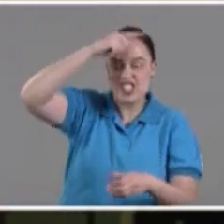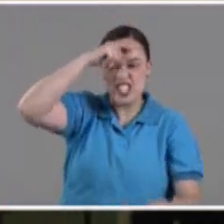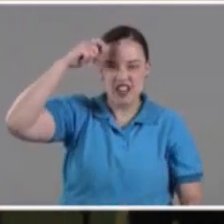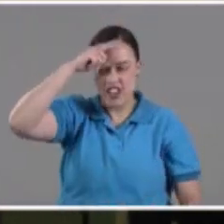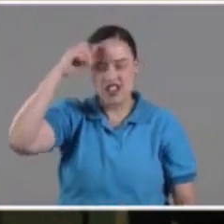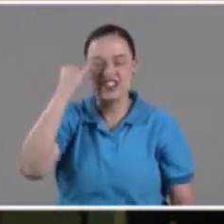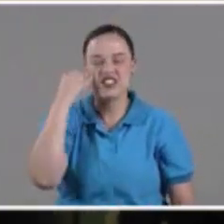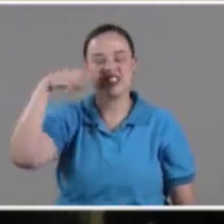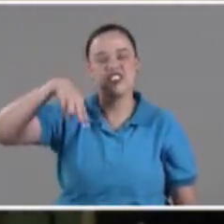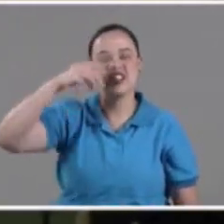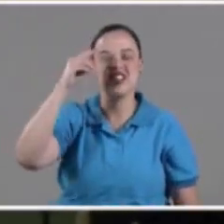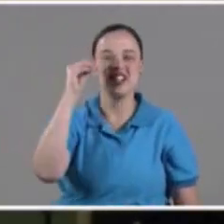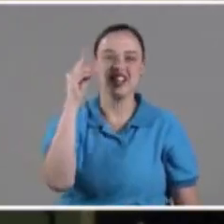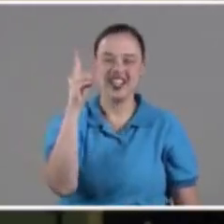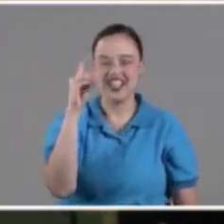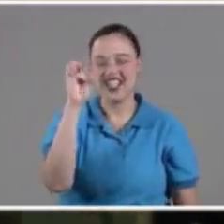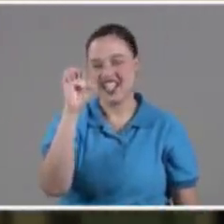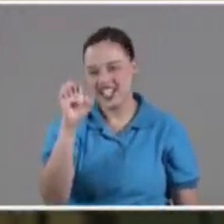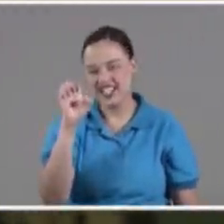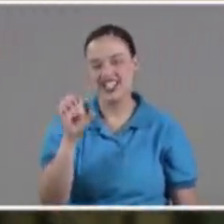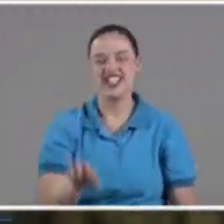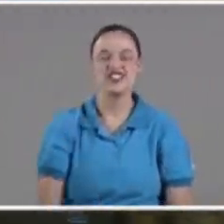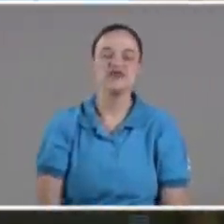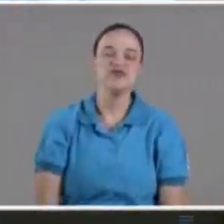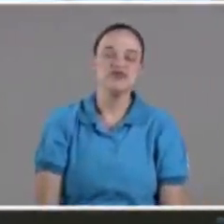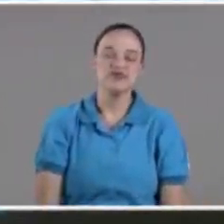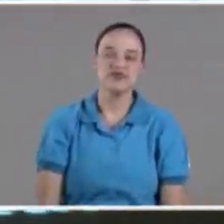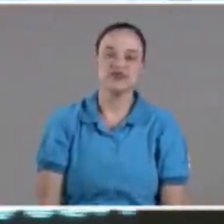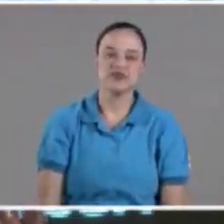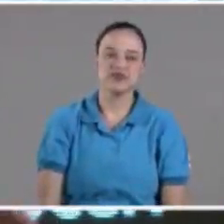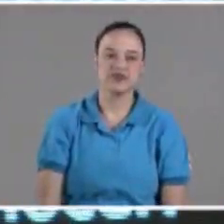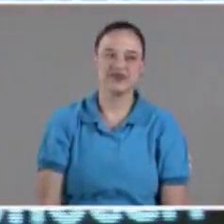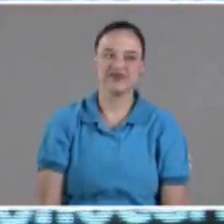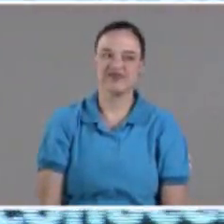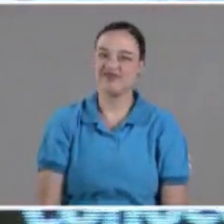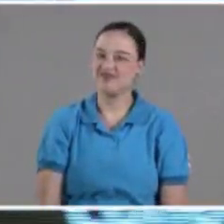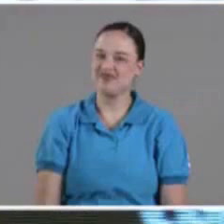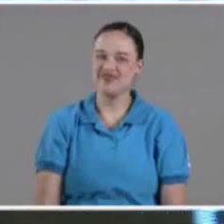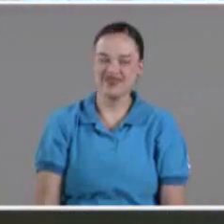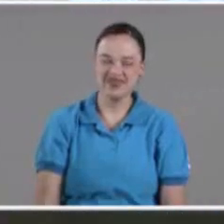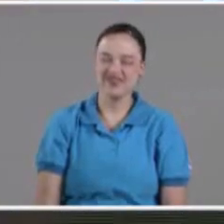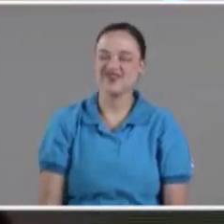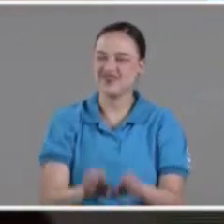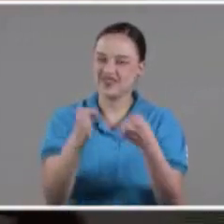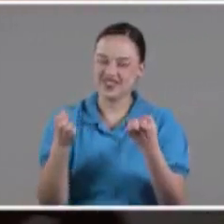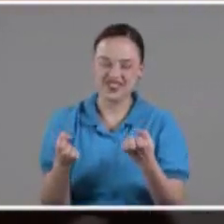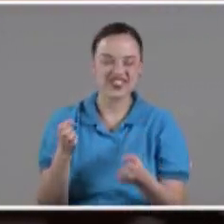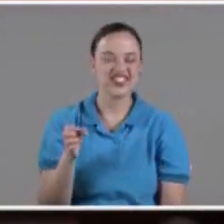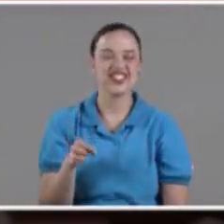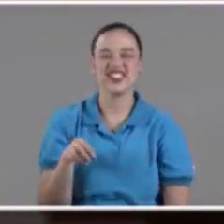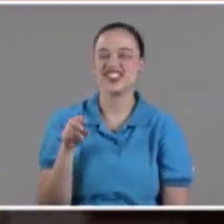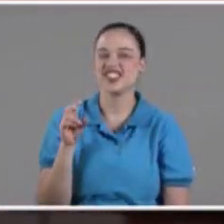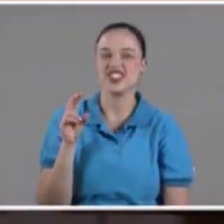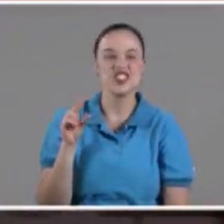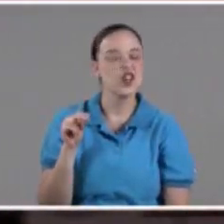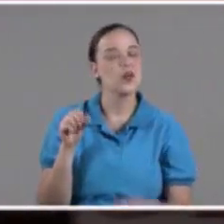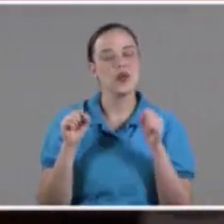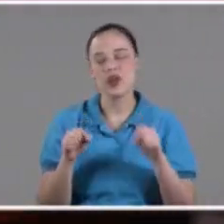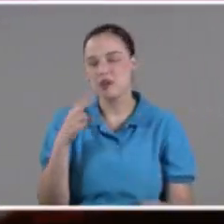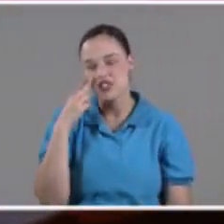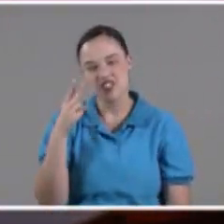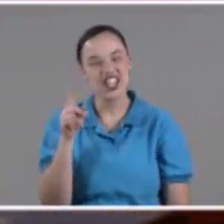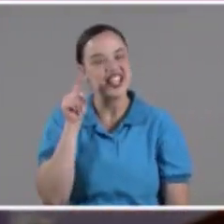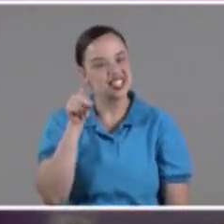o que porque el chucho es trompudo Silva el Entonces no no no no lo podemos ver